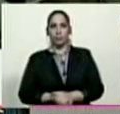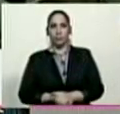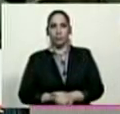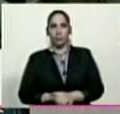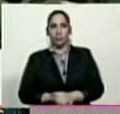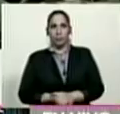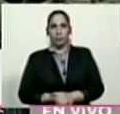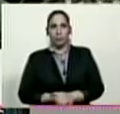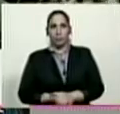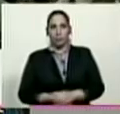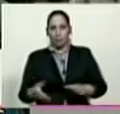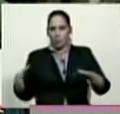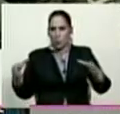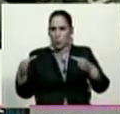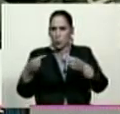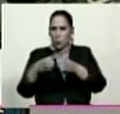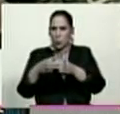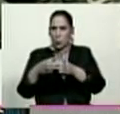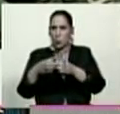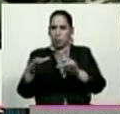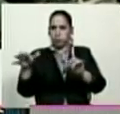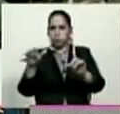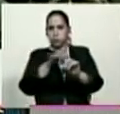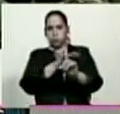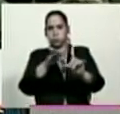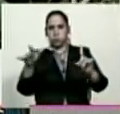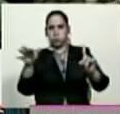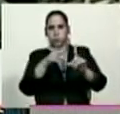con un conjunto de provocaciones anunciadas,